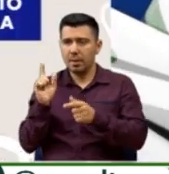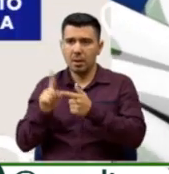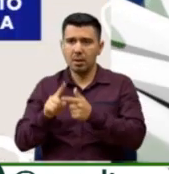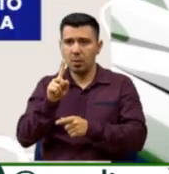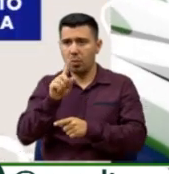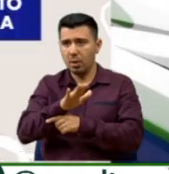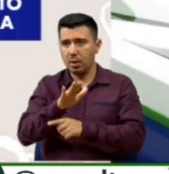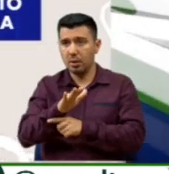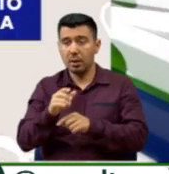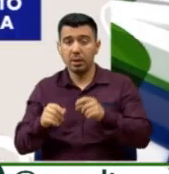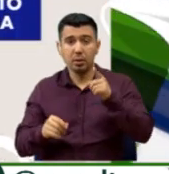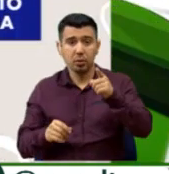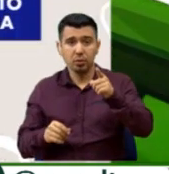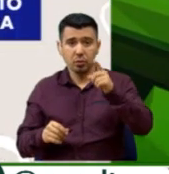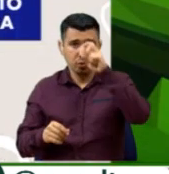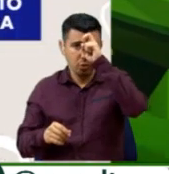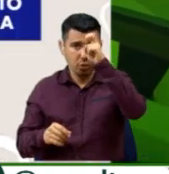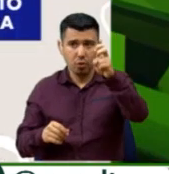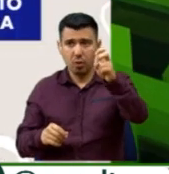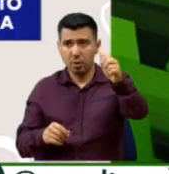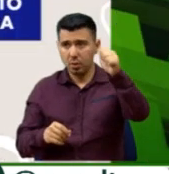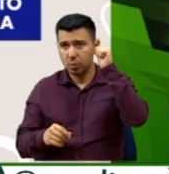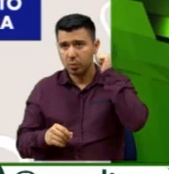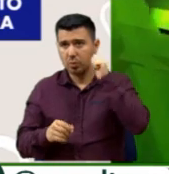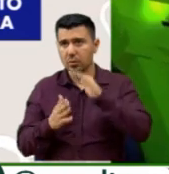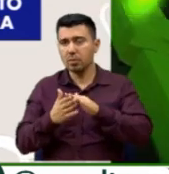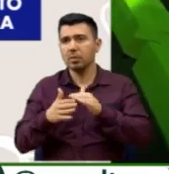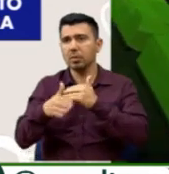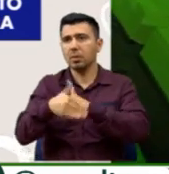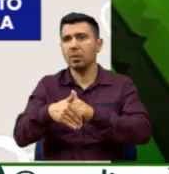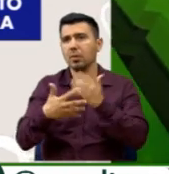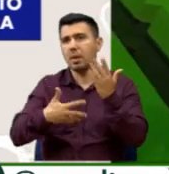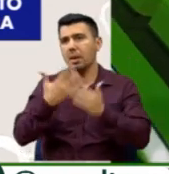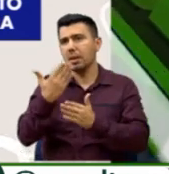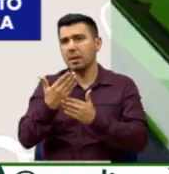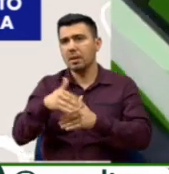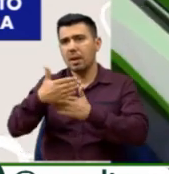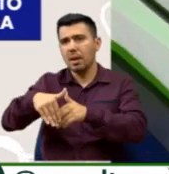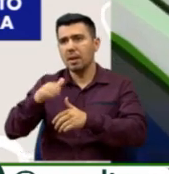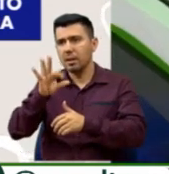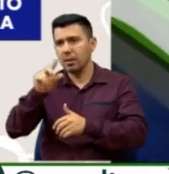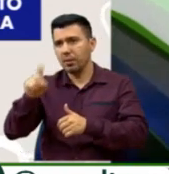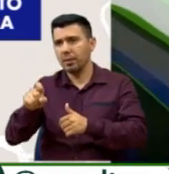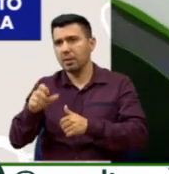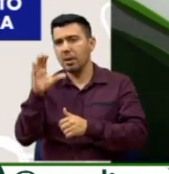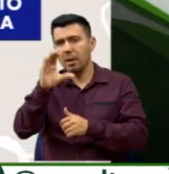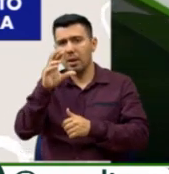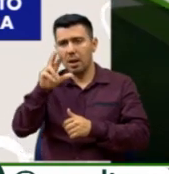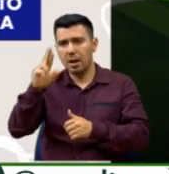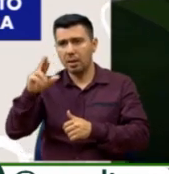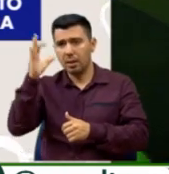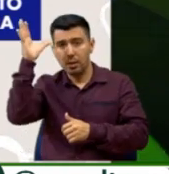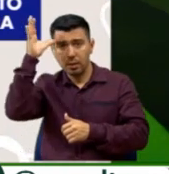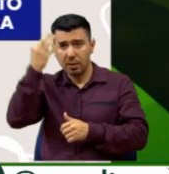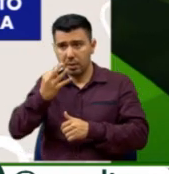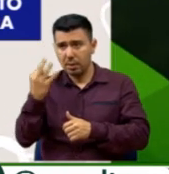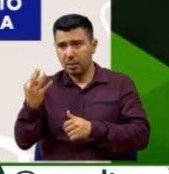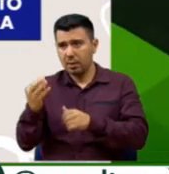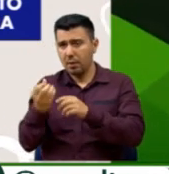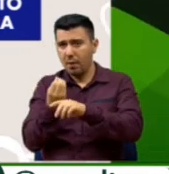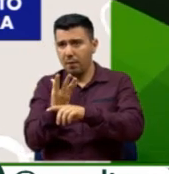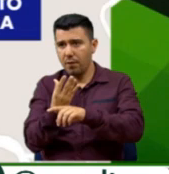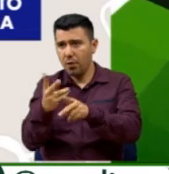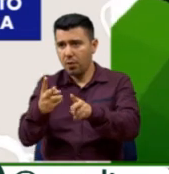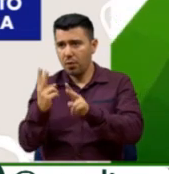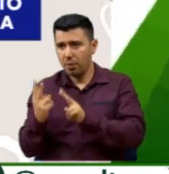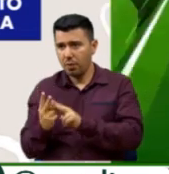Sentido norte-sur, diagonal 15, carrera 27, calle 56, carrera 33, viaducto La Flora,